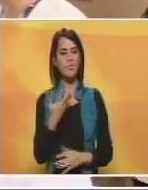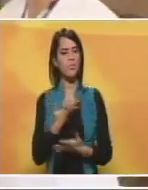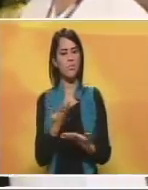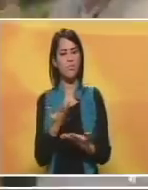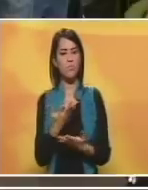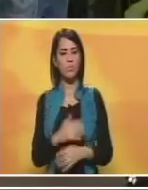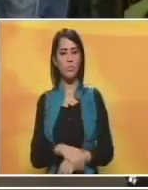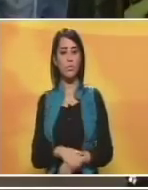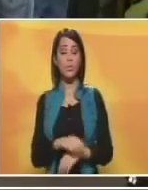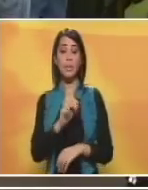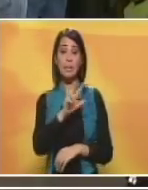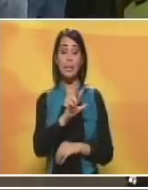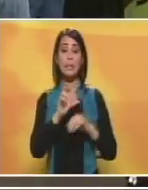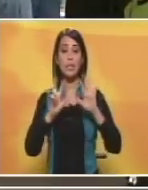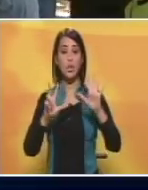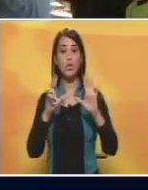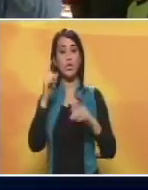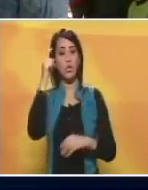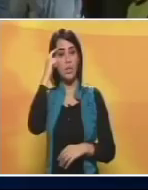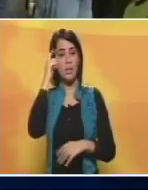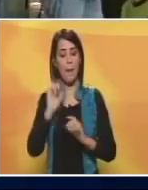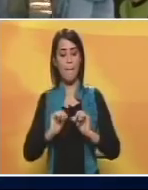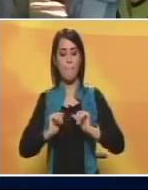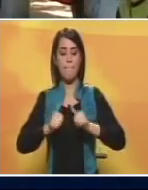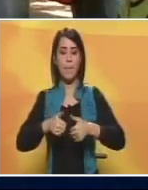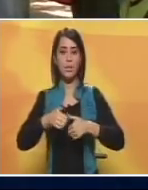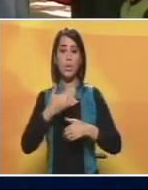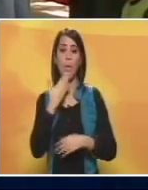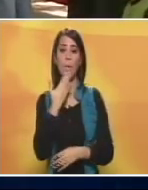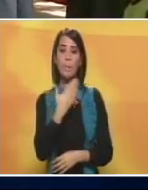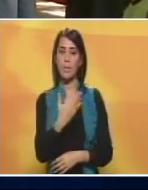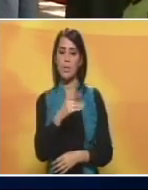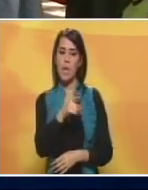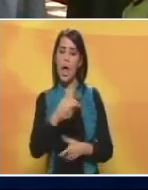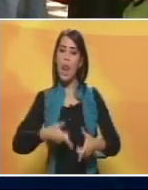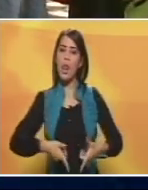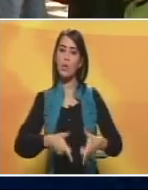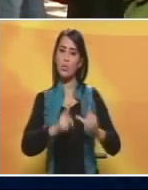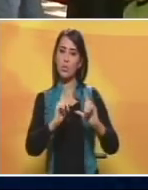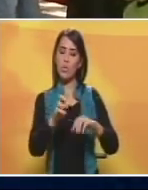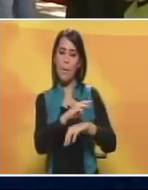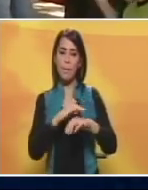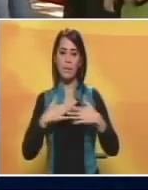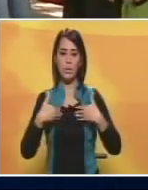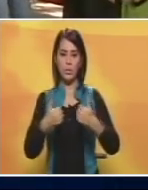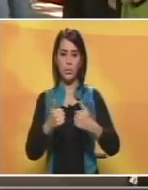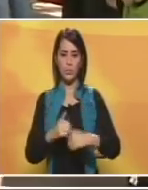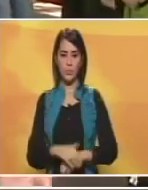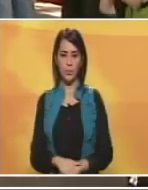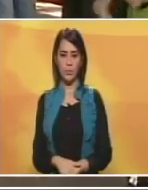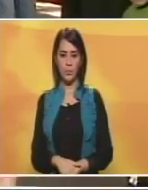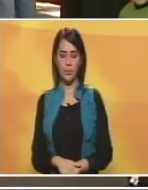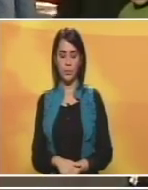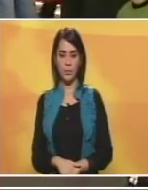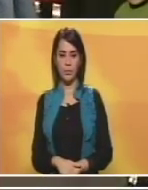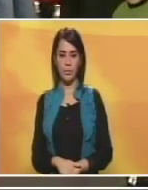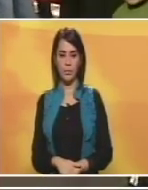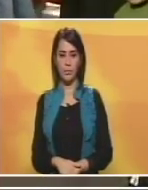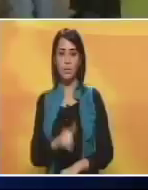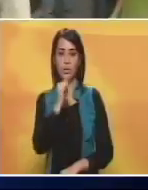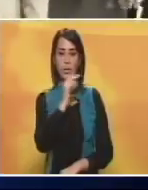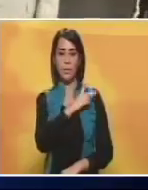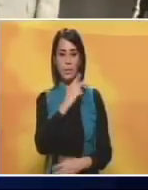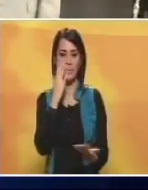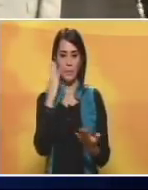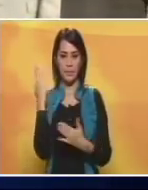ya arriban a 38 días desde que comenzó esta solicitud a las autoridades del Ministerio de Salud. En el Clínico Universitario Santiago